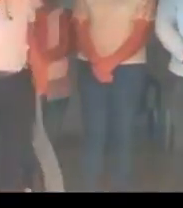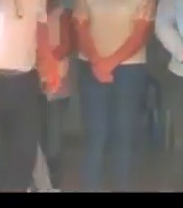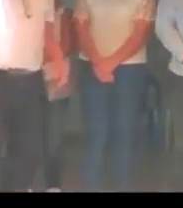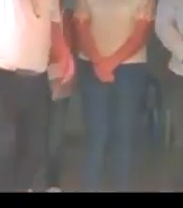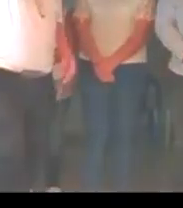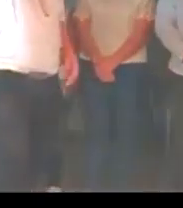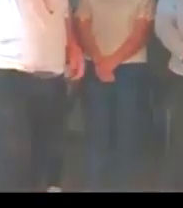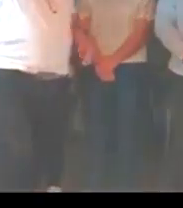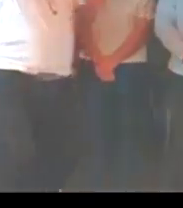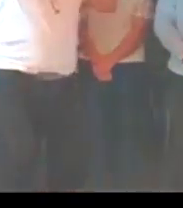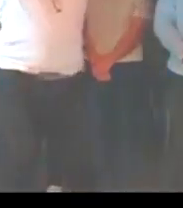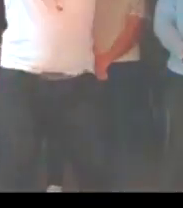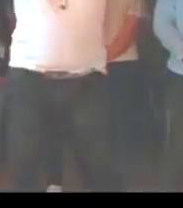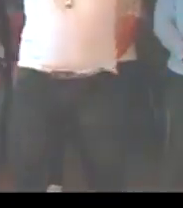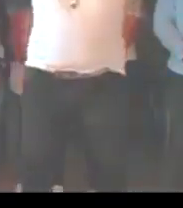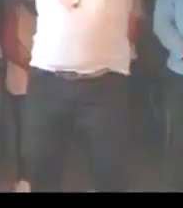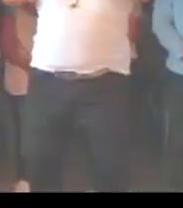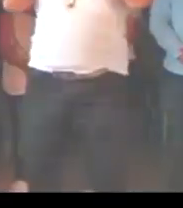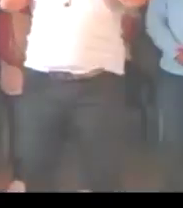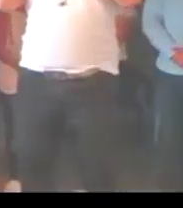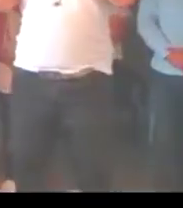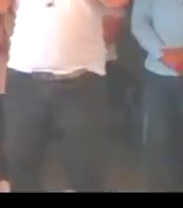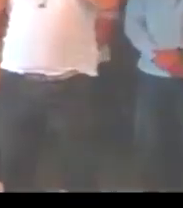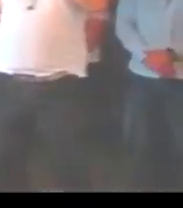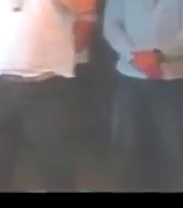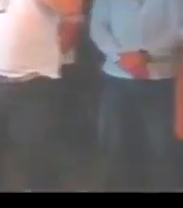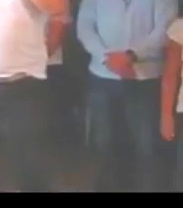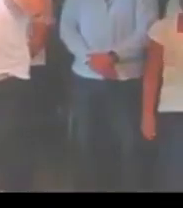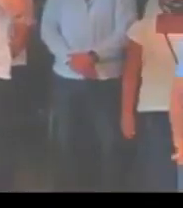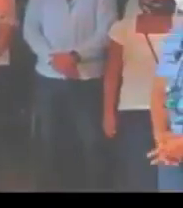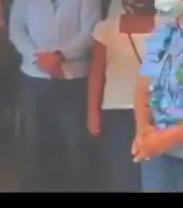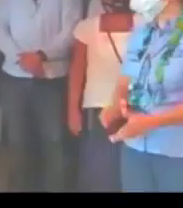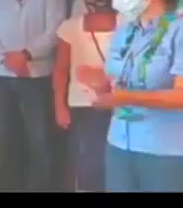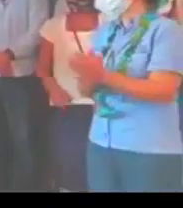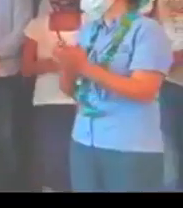señor Raúl Valdivia Castillo. Adelante, amigo.